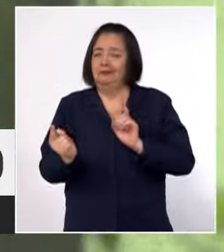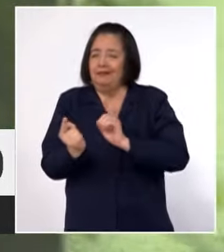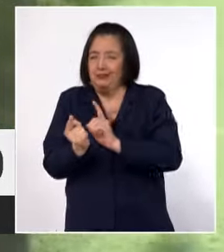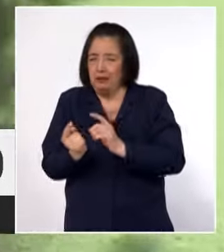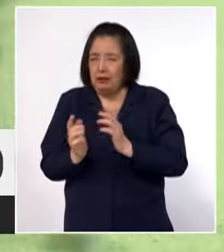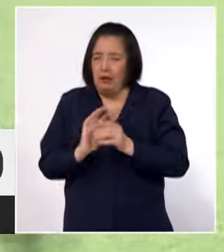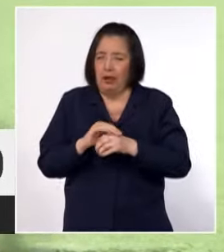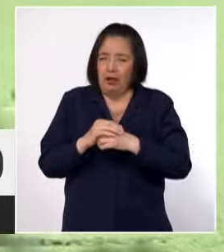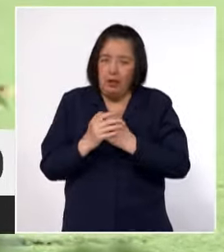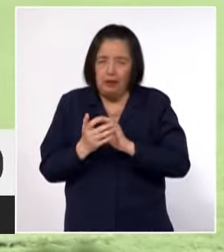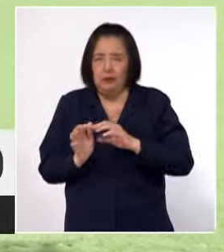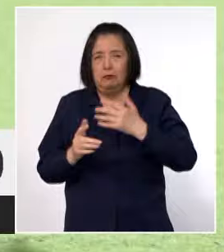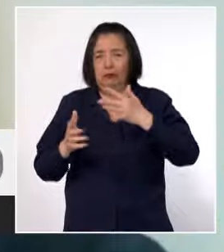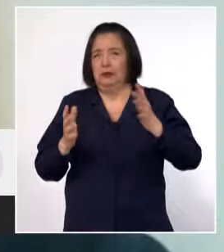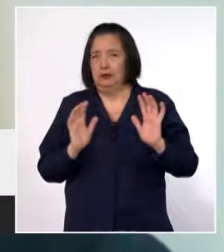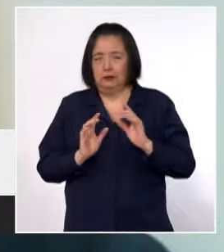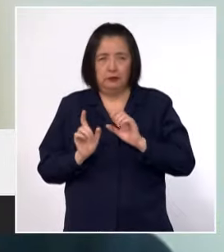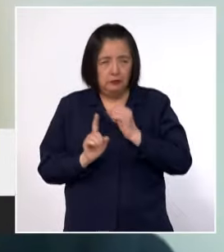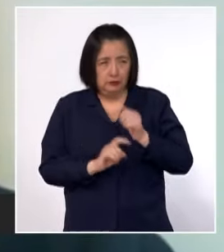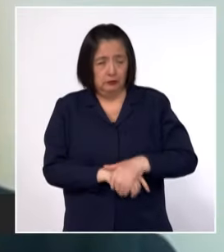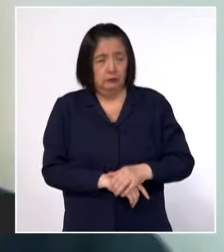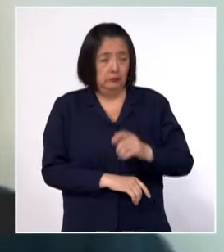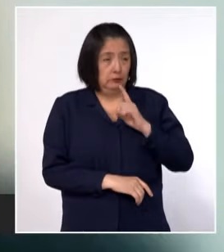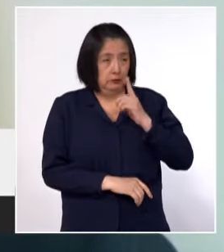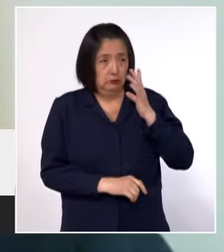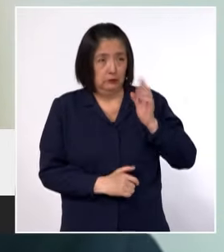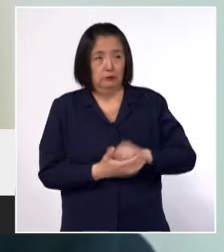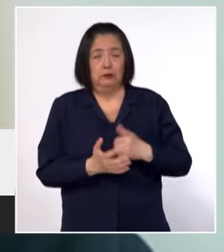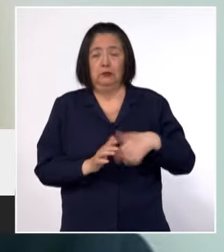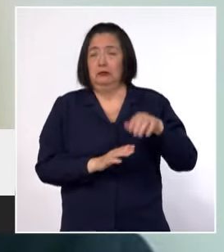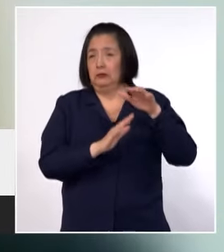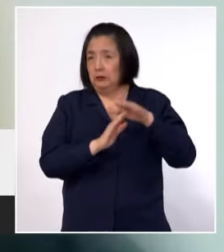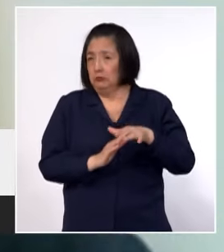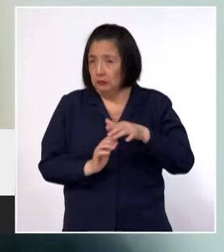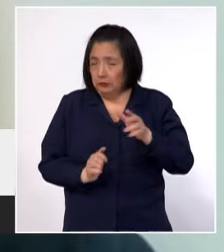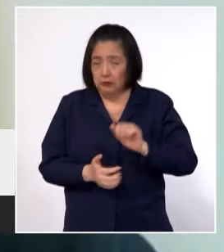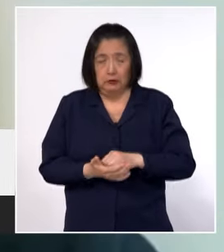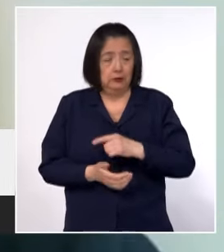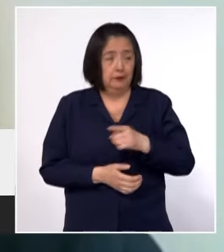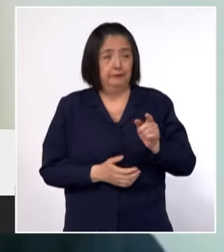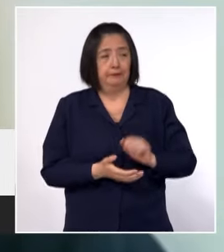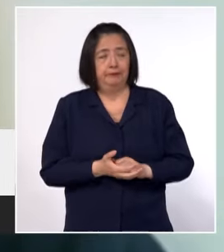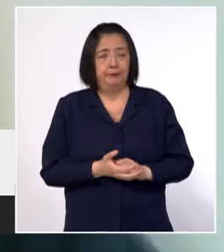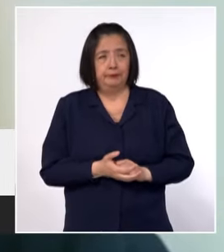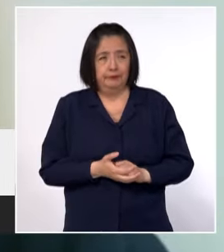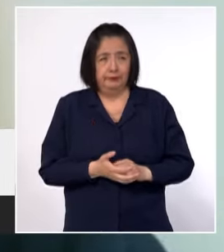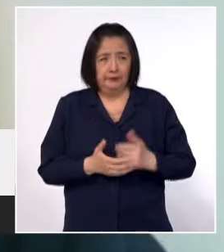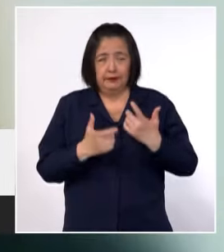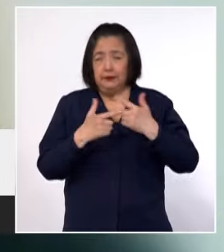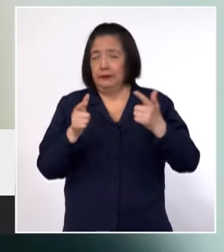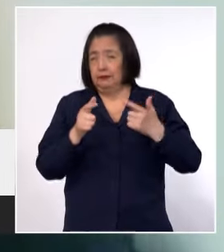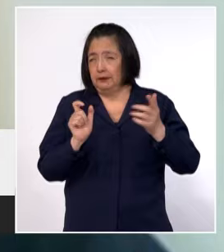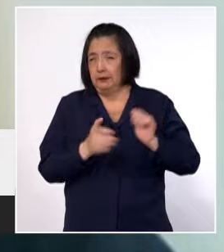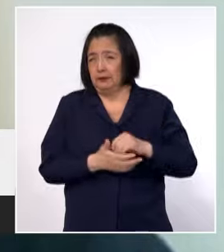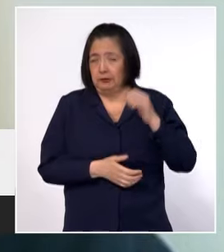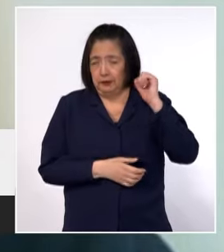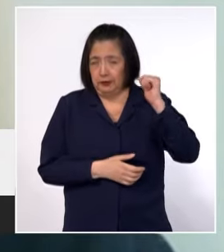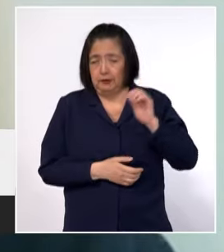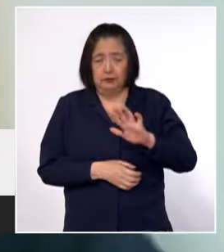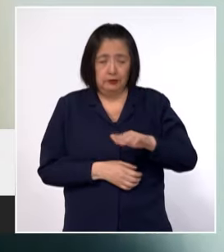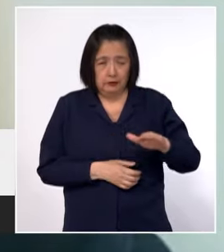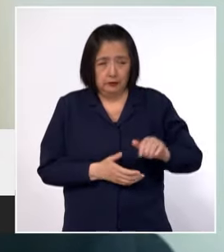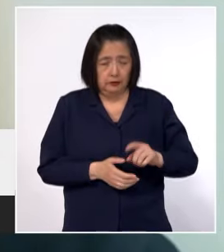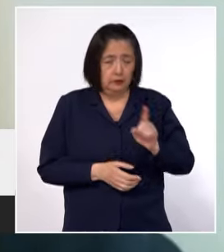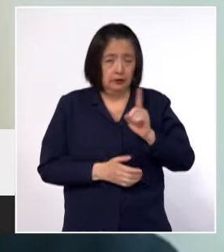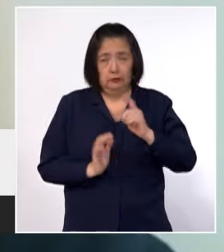través de cualquier red social. Los padres son los que vulneran esta, digamos, libertad o derecho que tiene el niño a